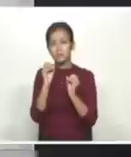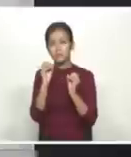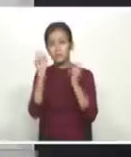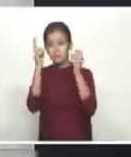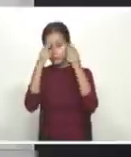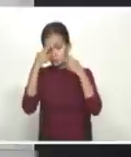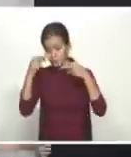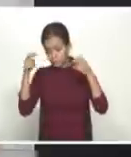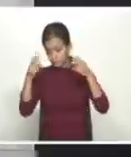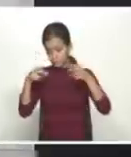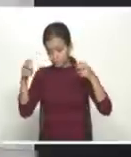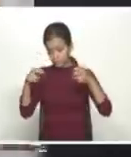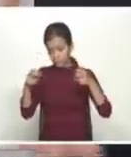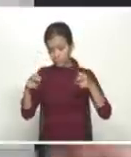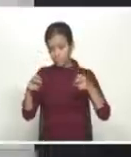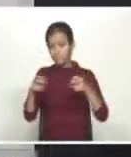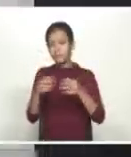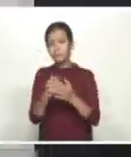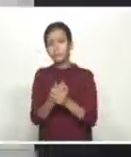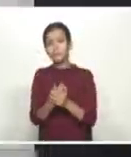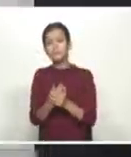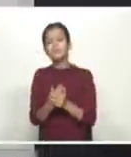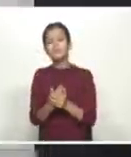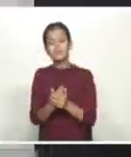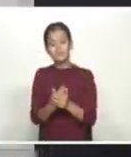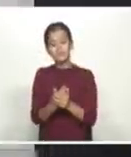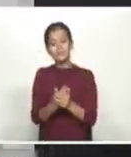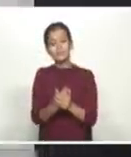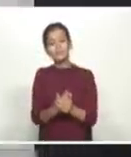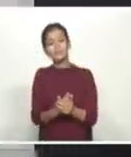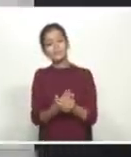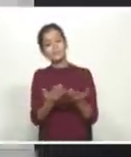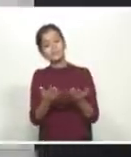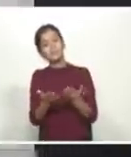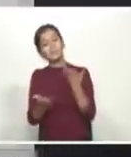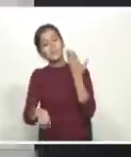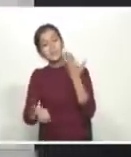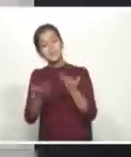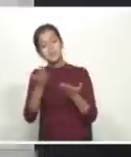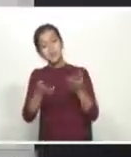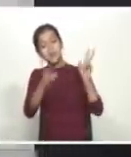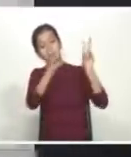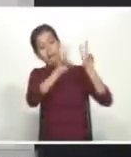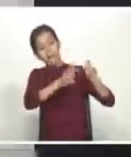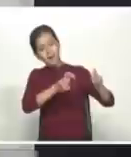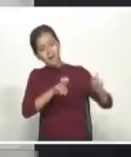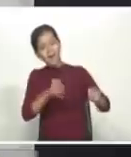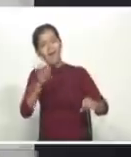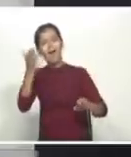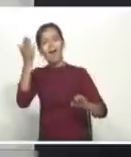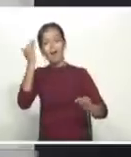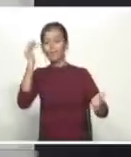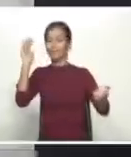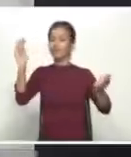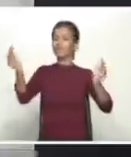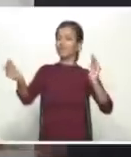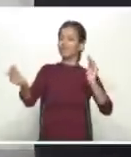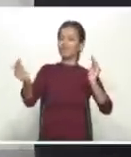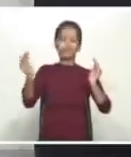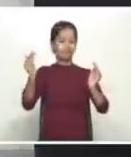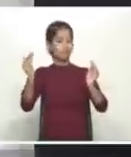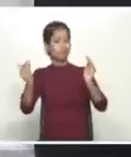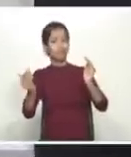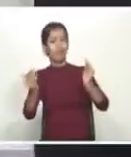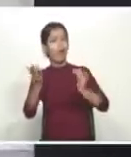dejar marcado, un antes y un después en Honduras. Después de esa decisión, tuvo que venir, y aquí